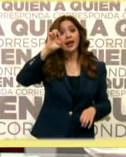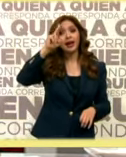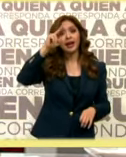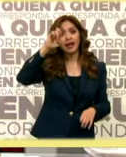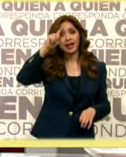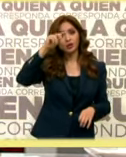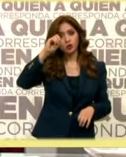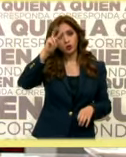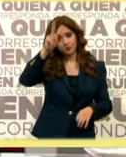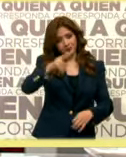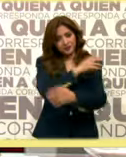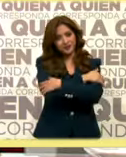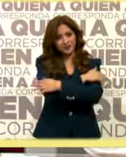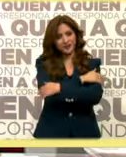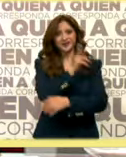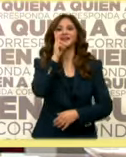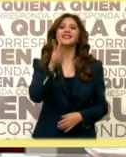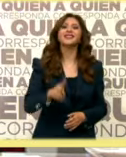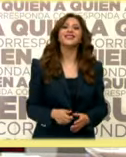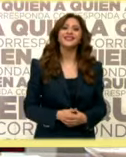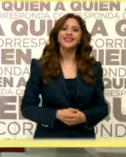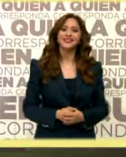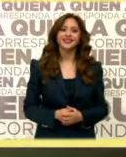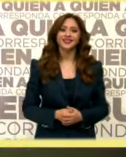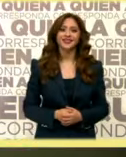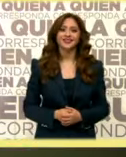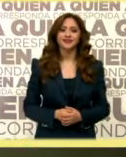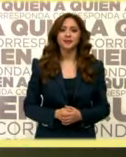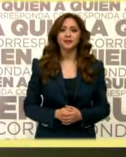abrazo. A Monterrey.